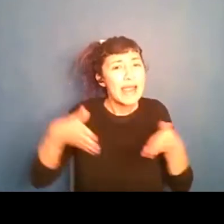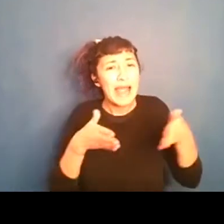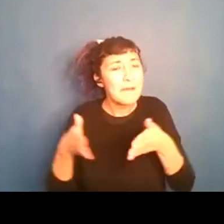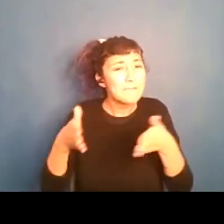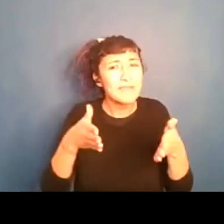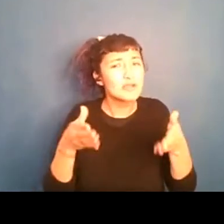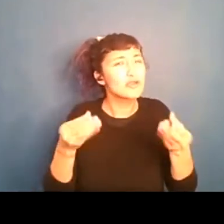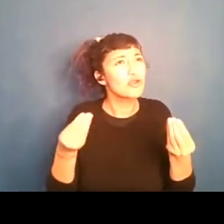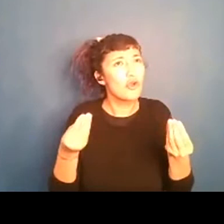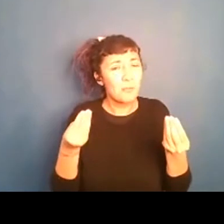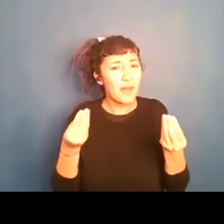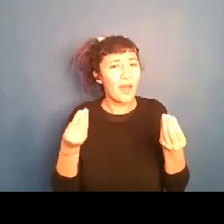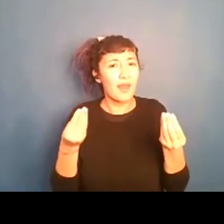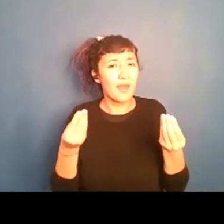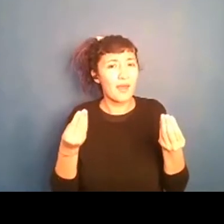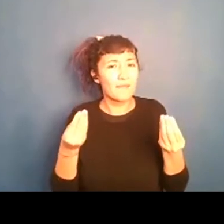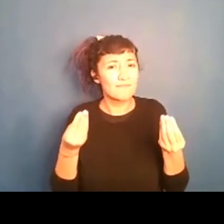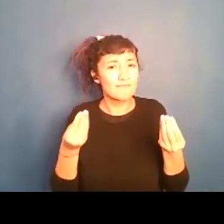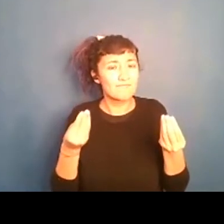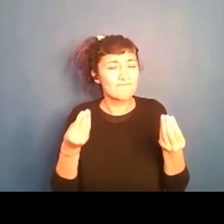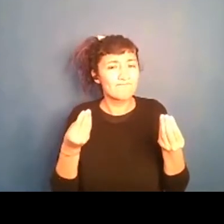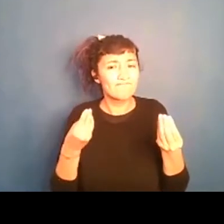necesidad de convocar